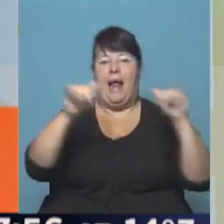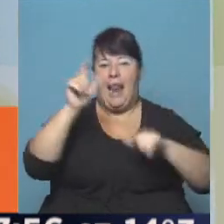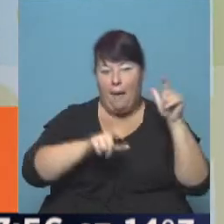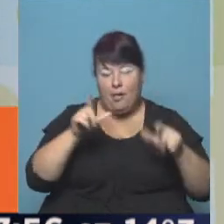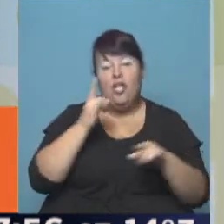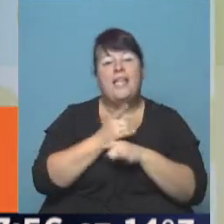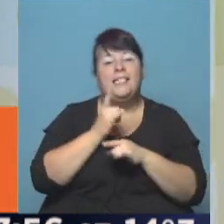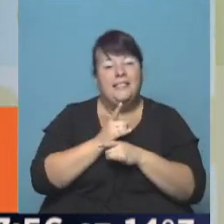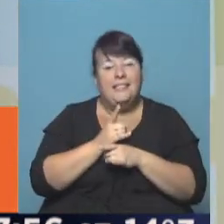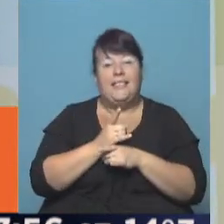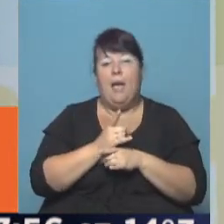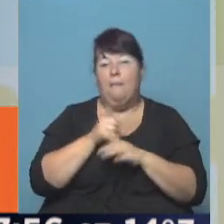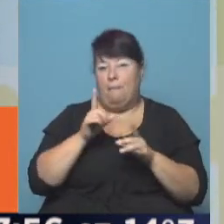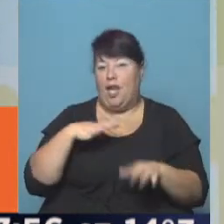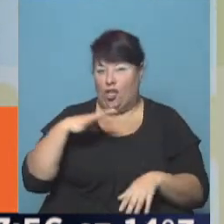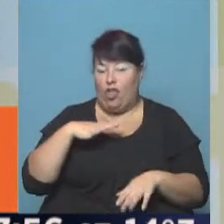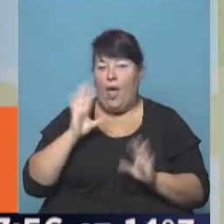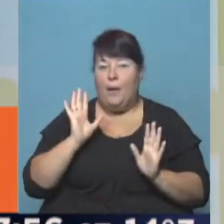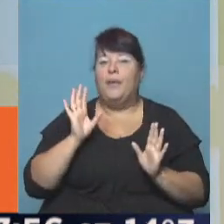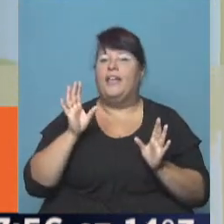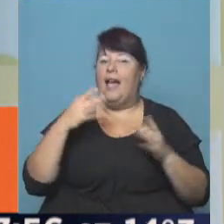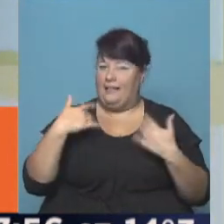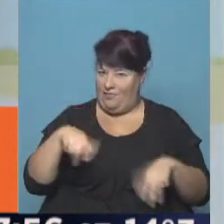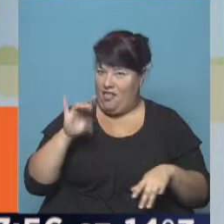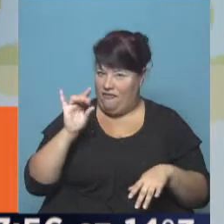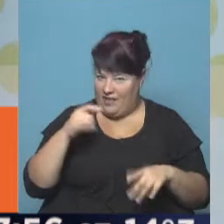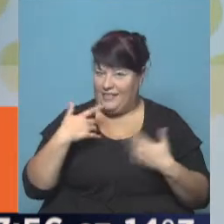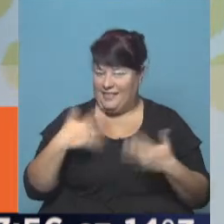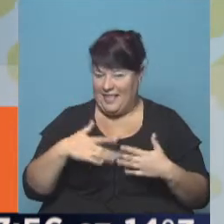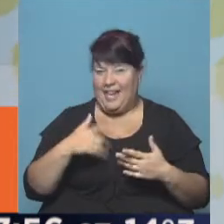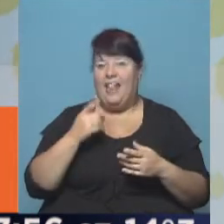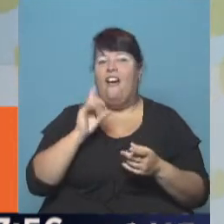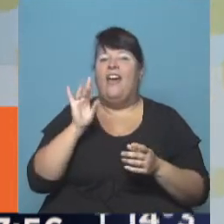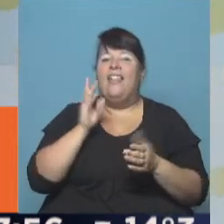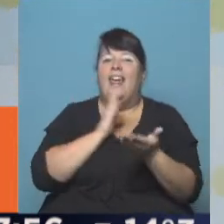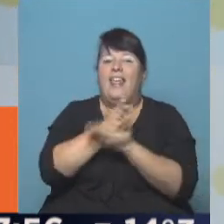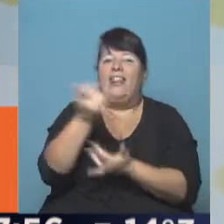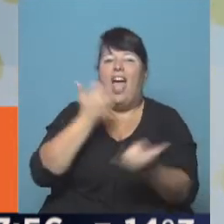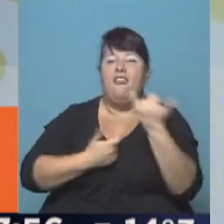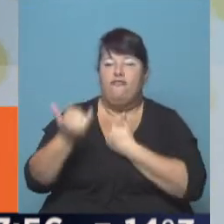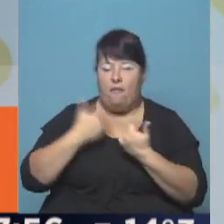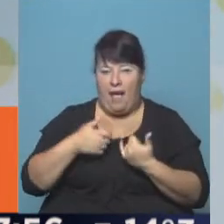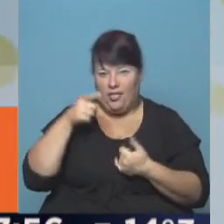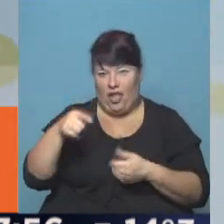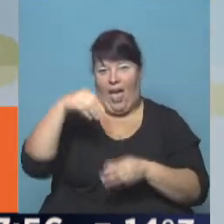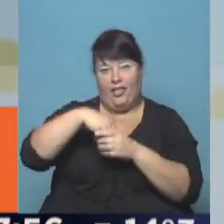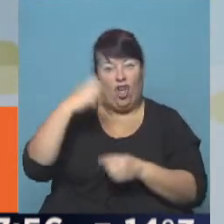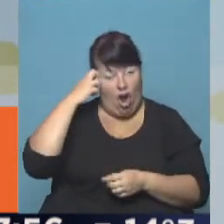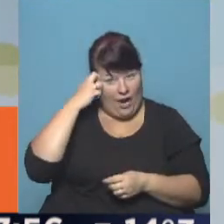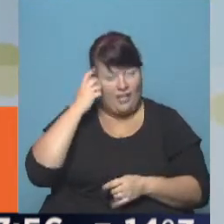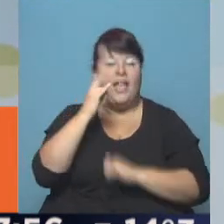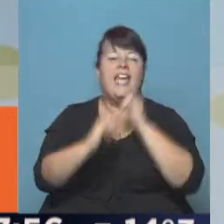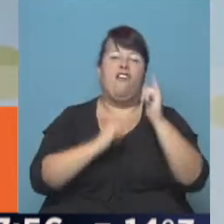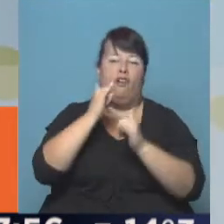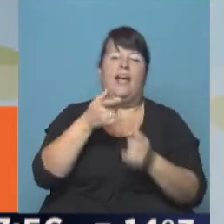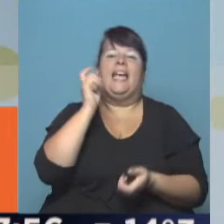siempre fue y es todavía muy costoso el acceso a la información que produce el Congreso. Y esto es